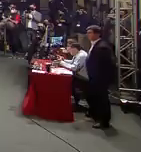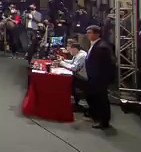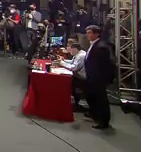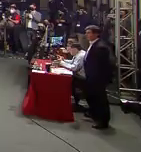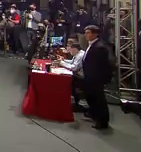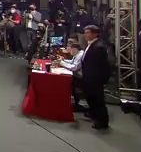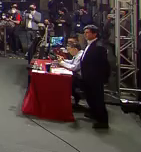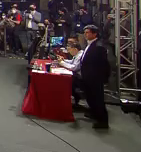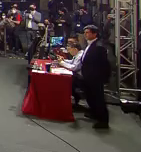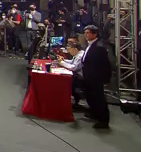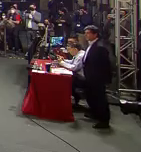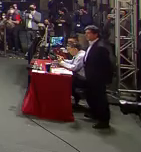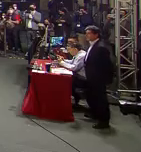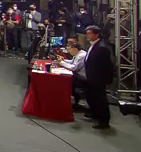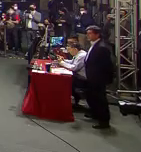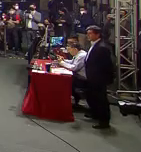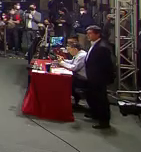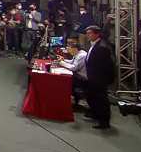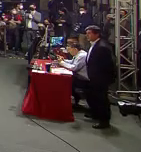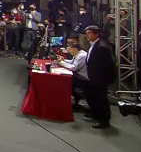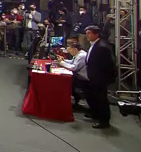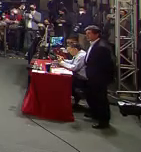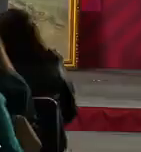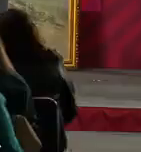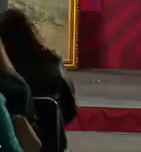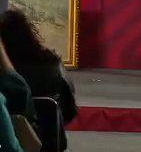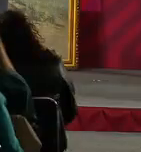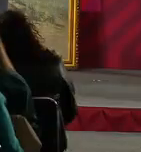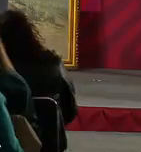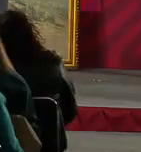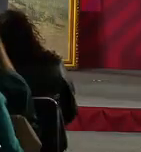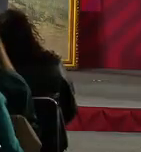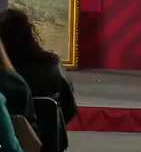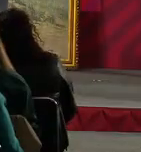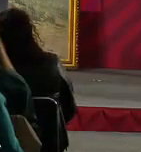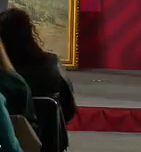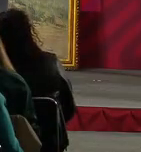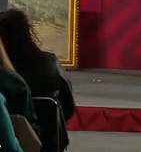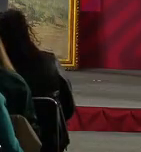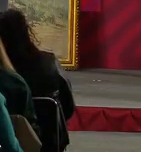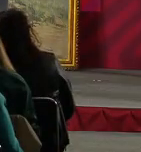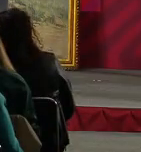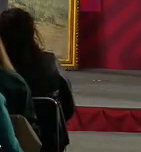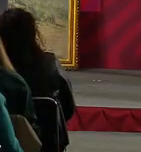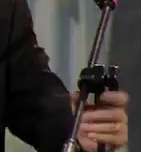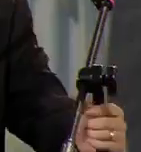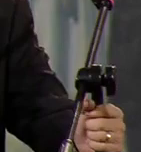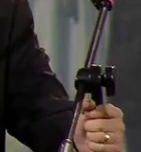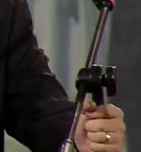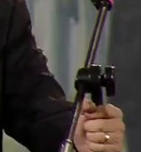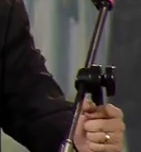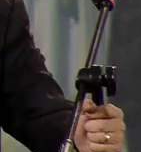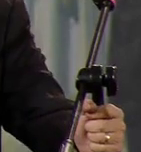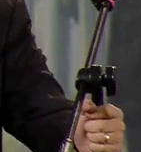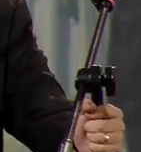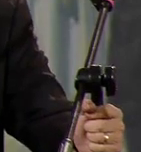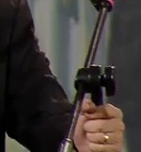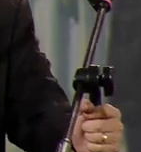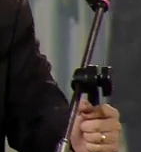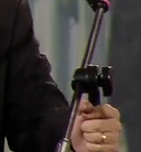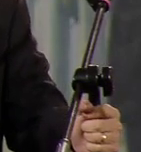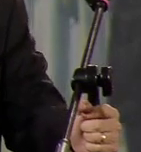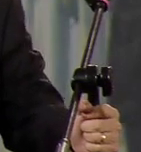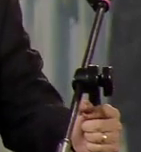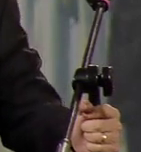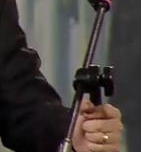tempestad. Si yo pudiera de donde estoy, ganar la prisa y volver